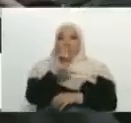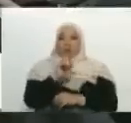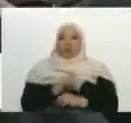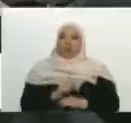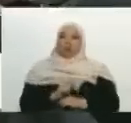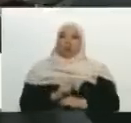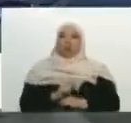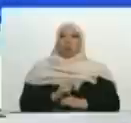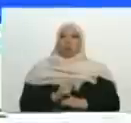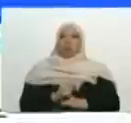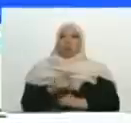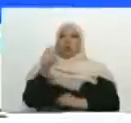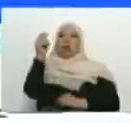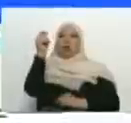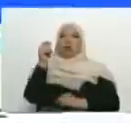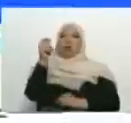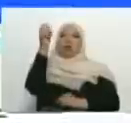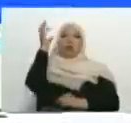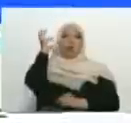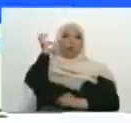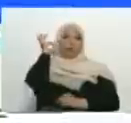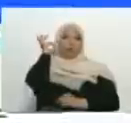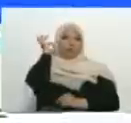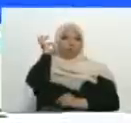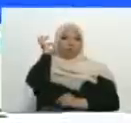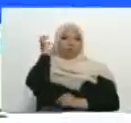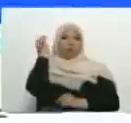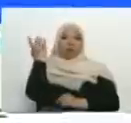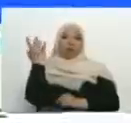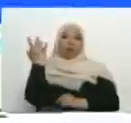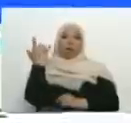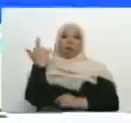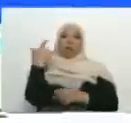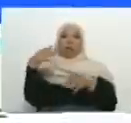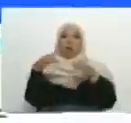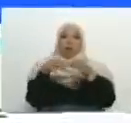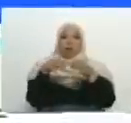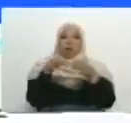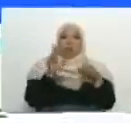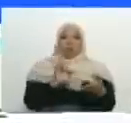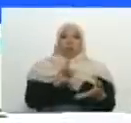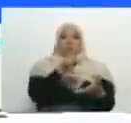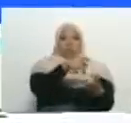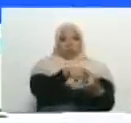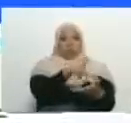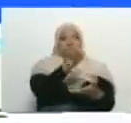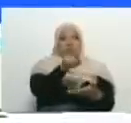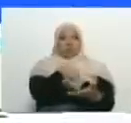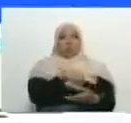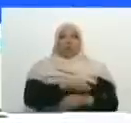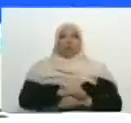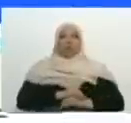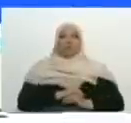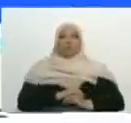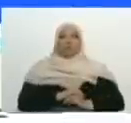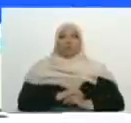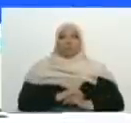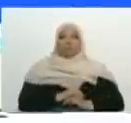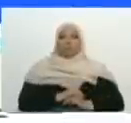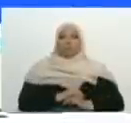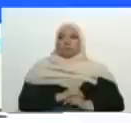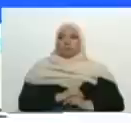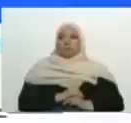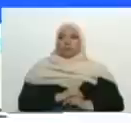la exdiputada, y que ahora forma parte de esta organización criminal también, se